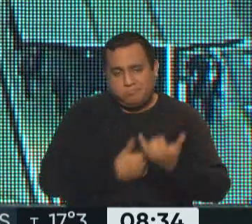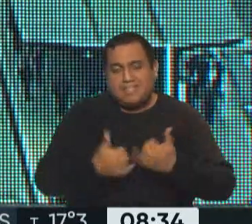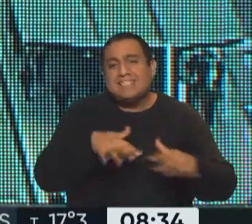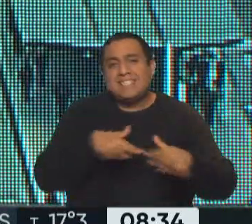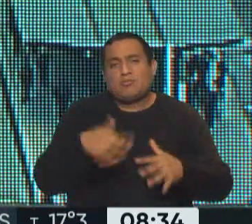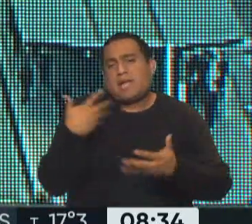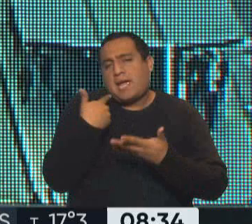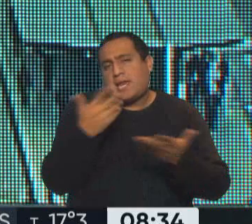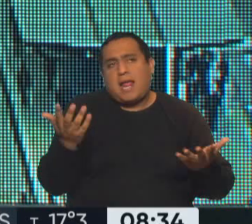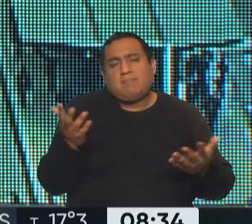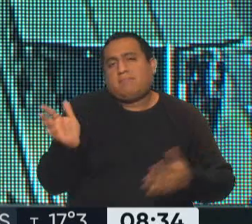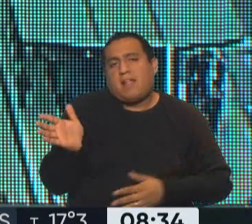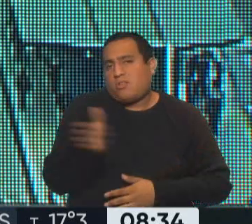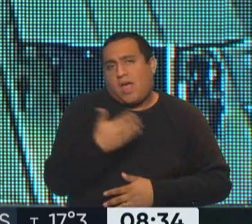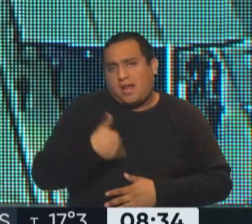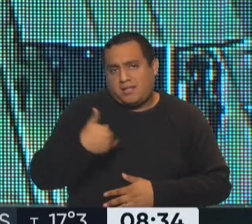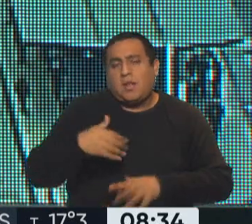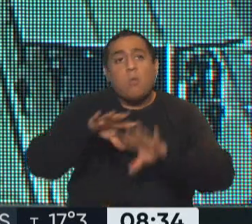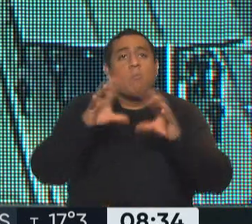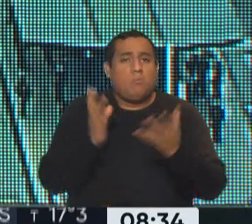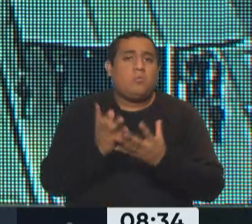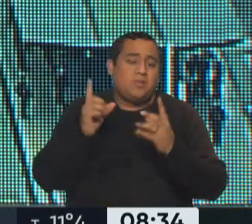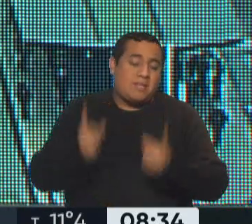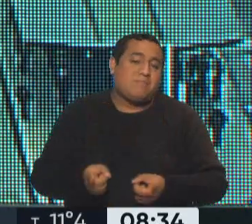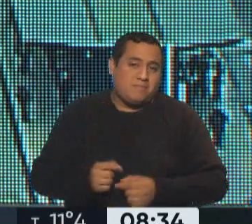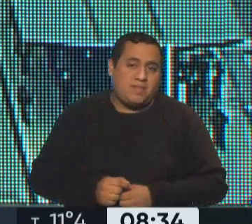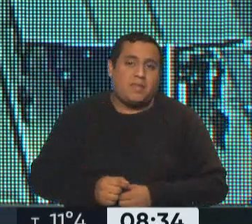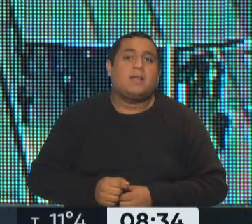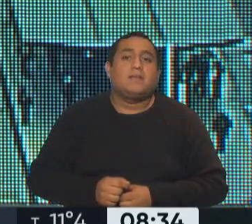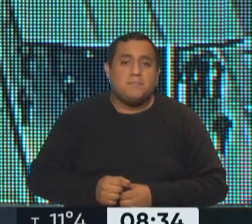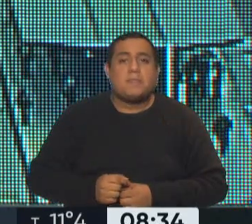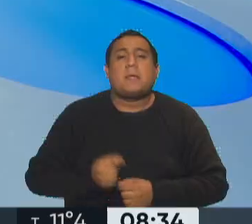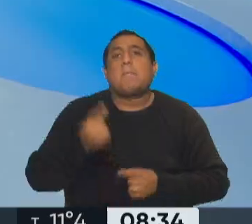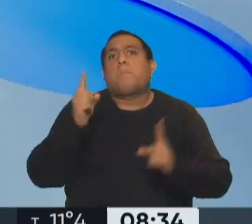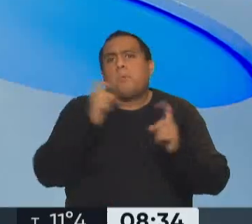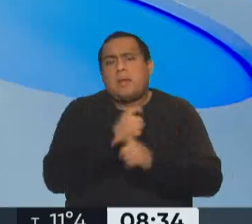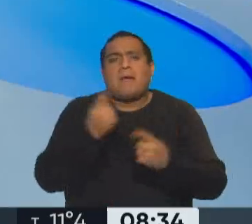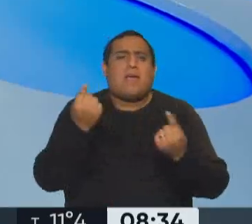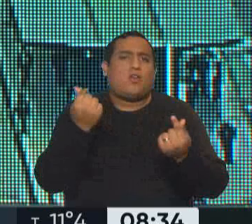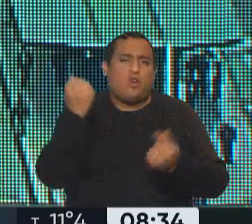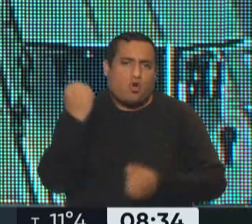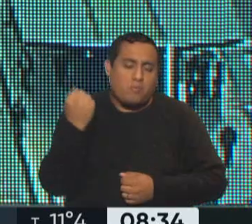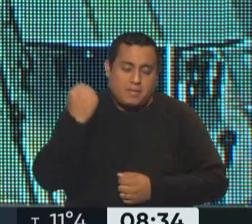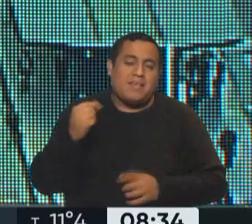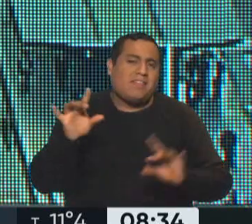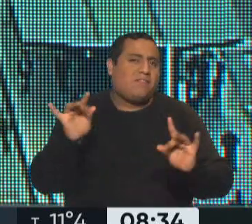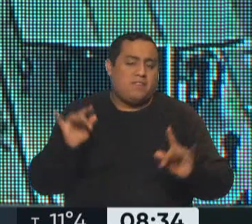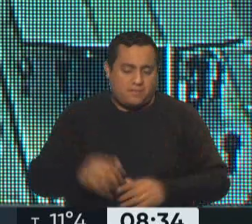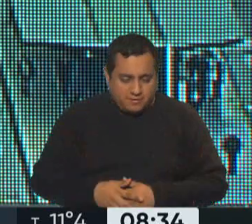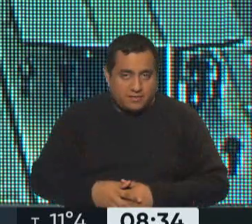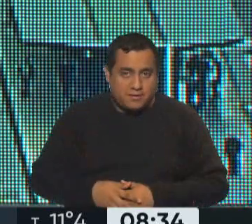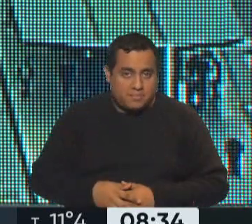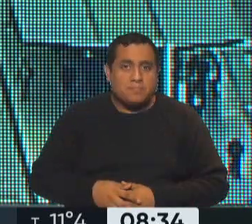situación general que atraviesa el país, también parte del mundo, con un ámbito financiero que realmente complica. Y